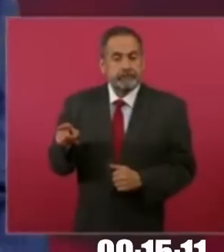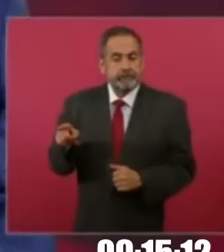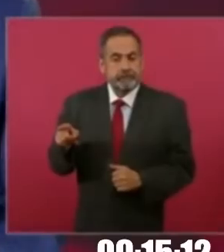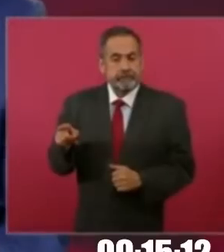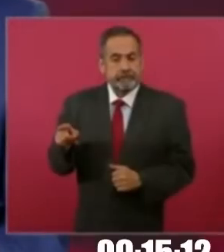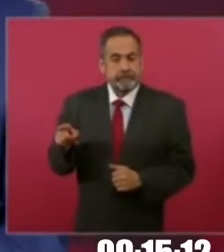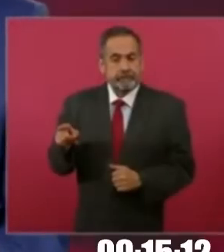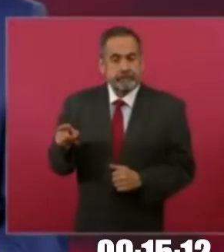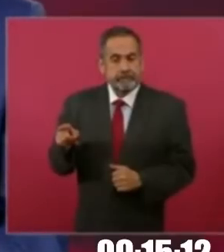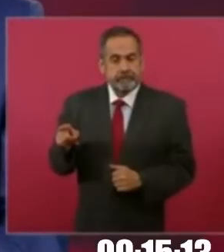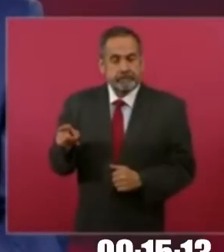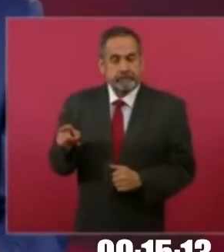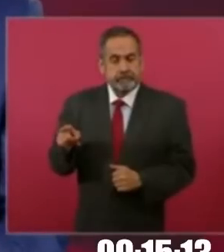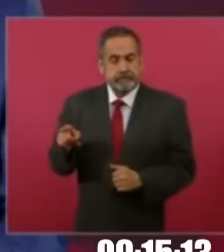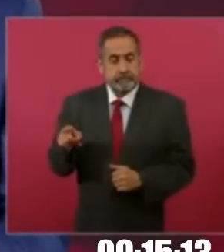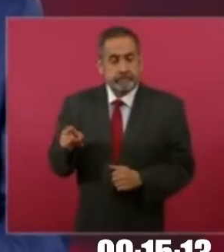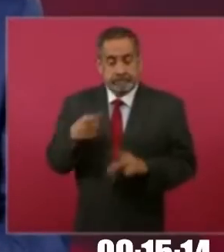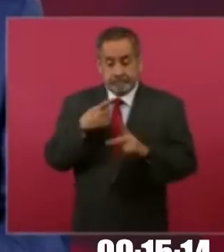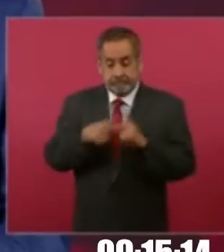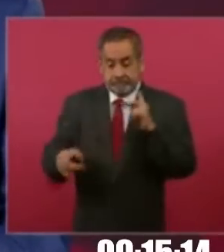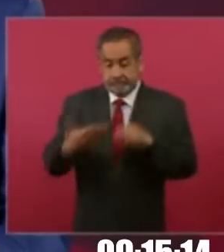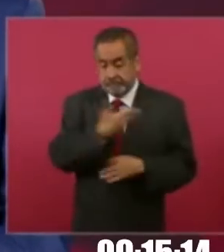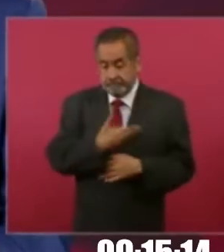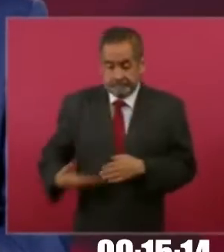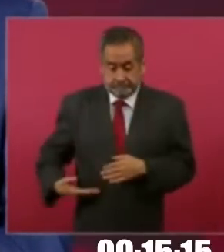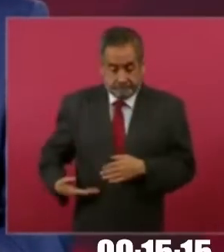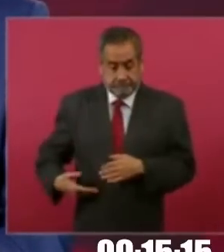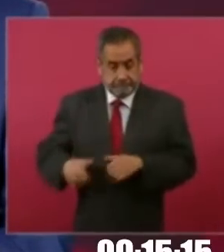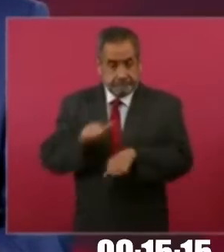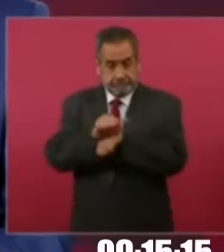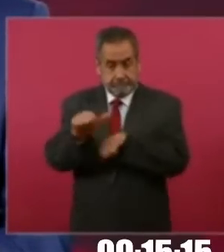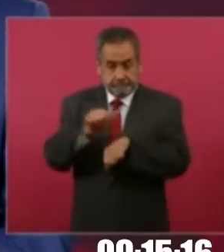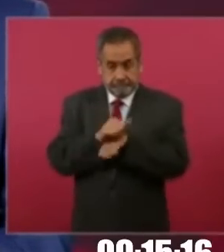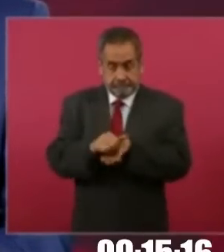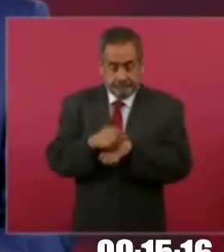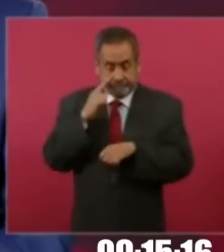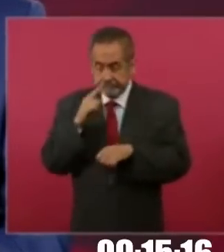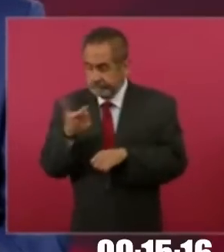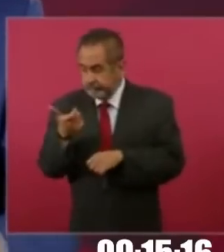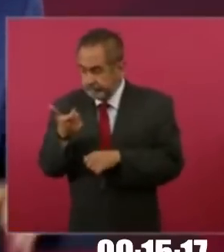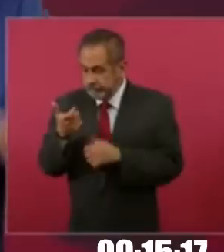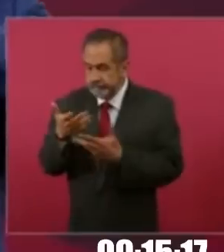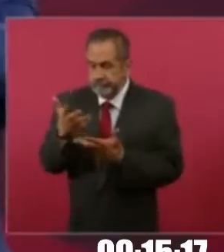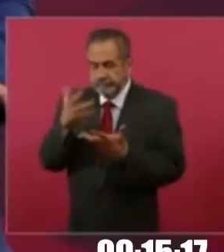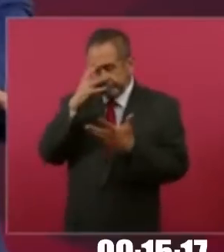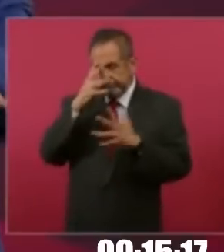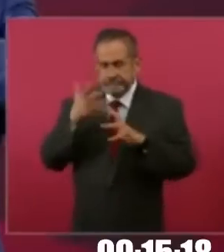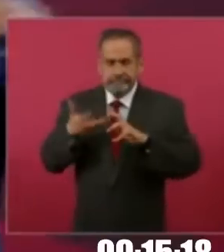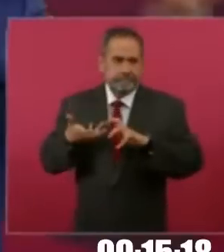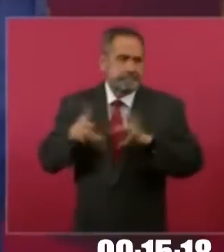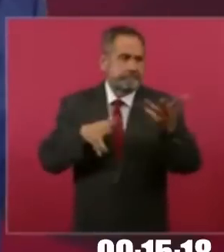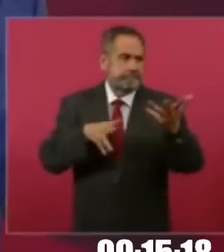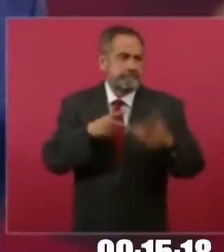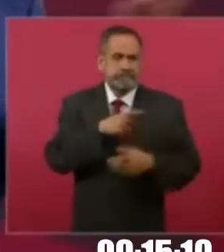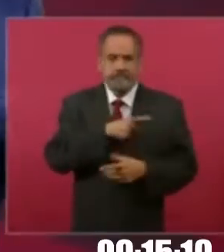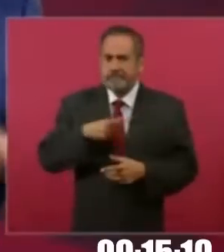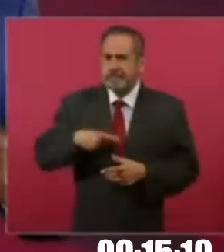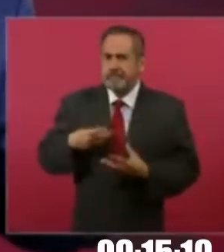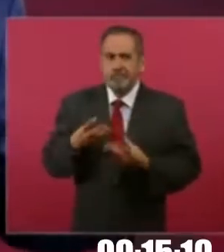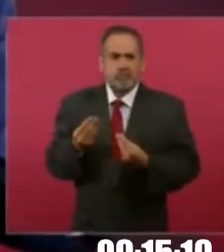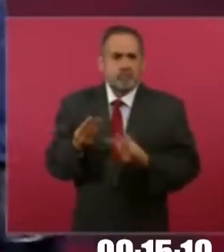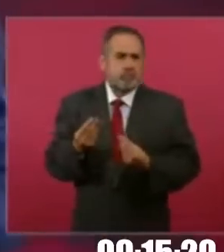a Argentina Recibió la hacienda pública de Argentina con un endeudamiento